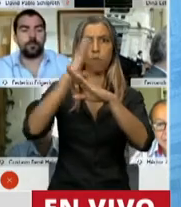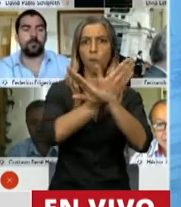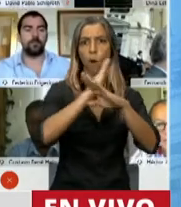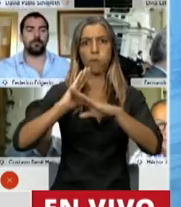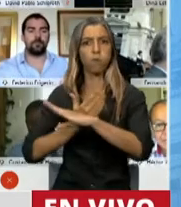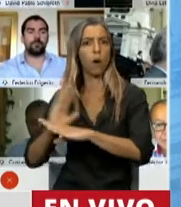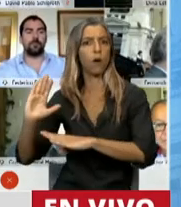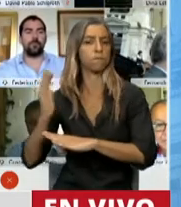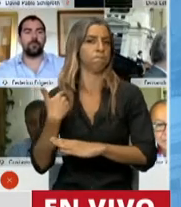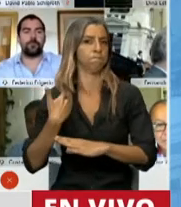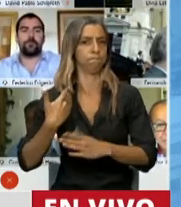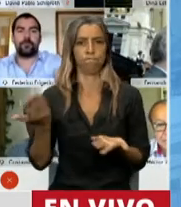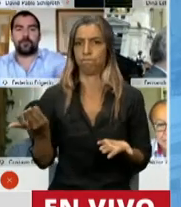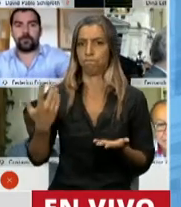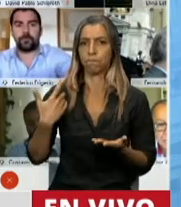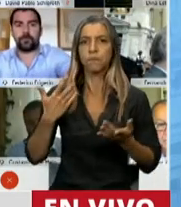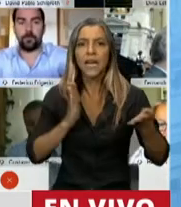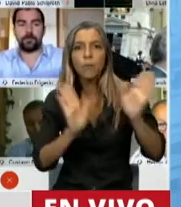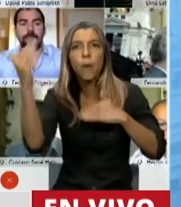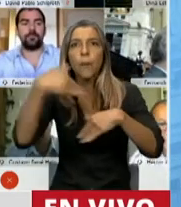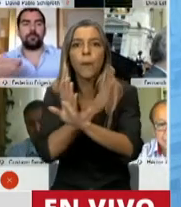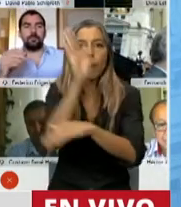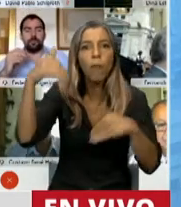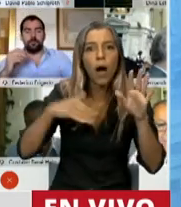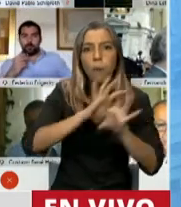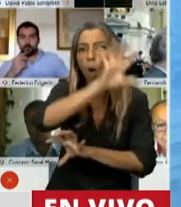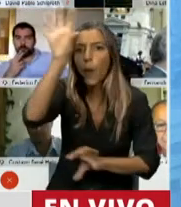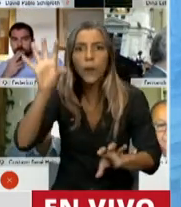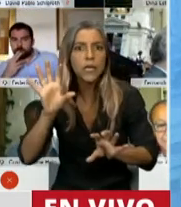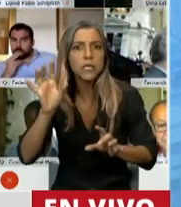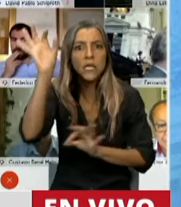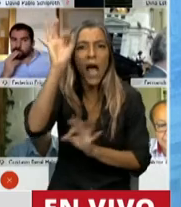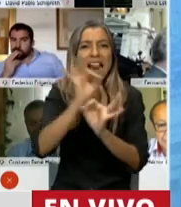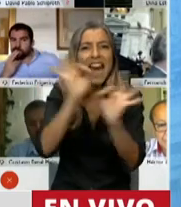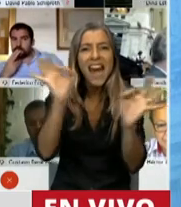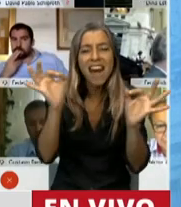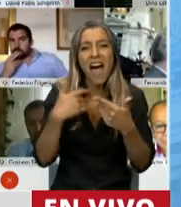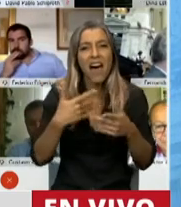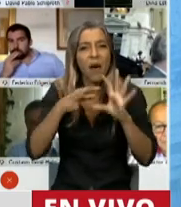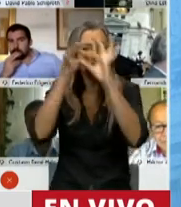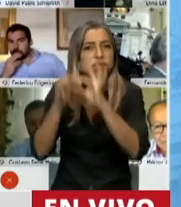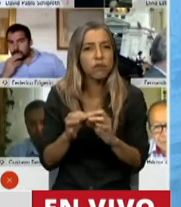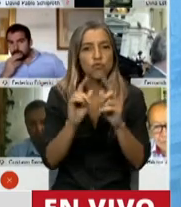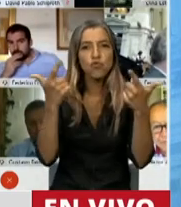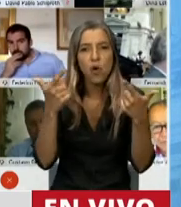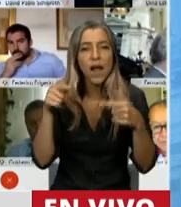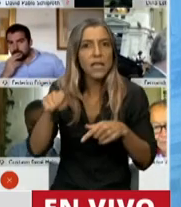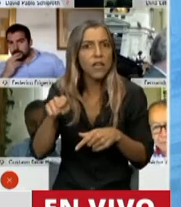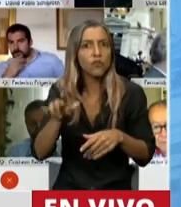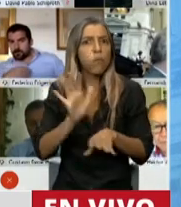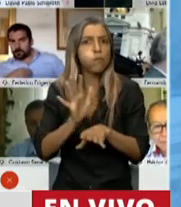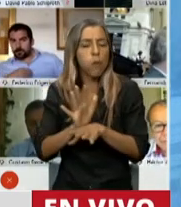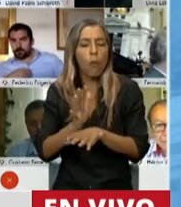el ingreso y la circulación entre las provincias. Esto además atenta contra la reactivación económica, impidiendo